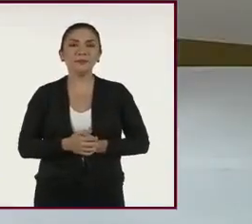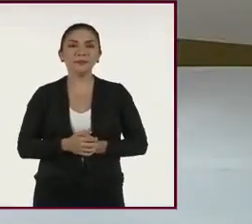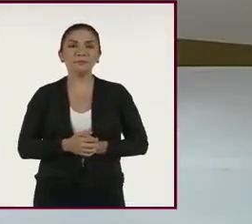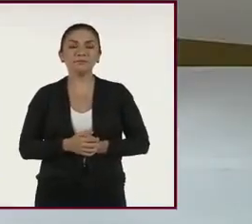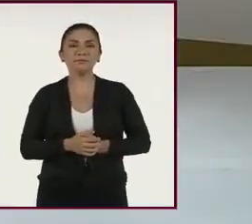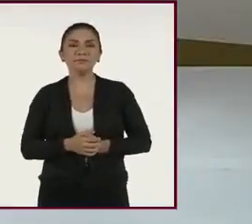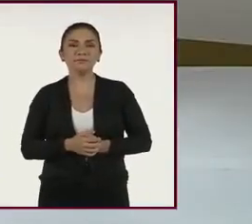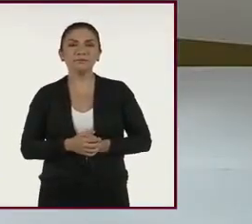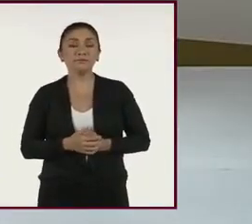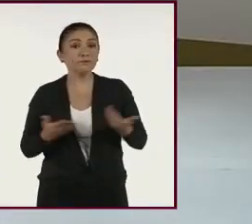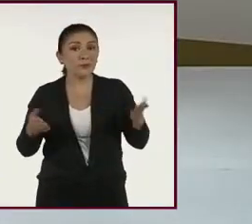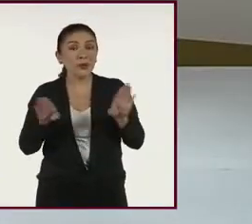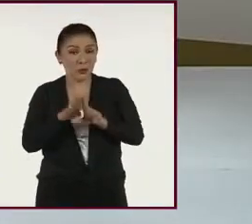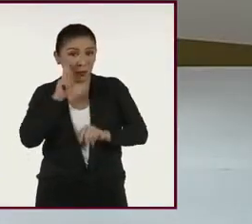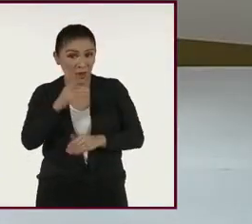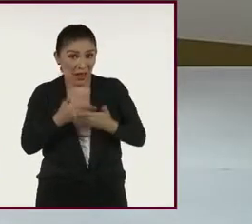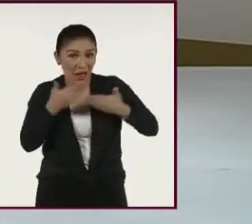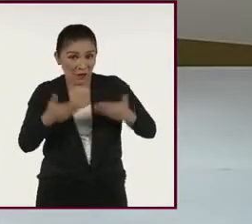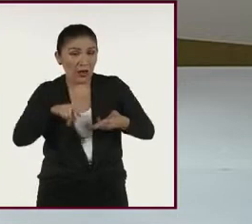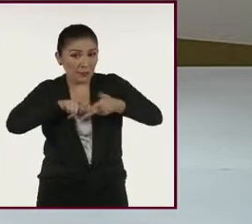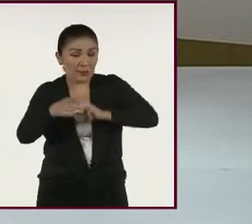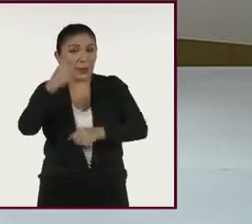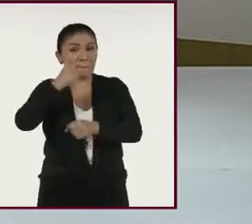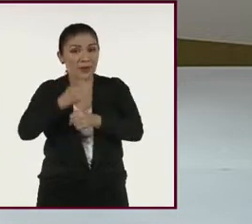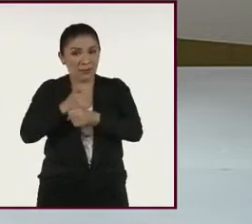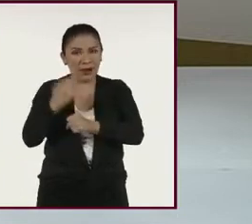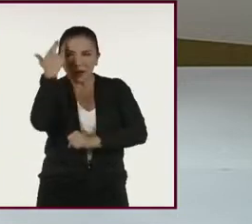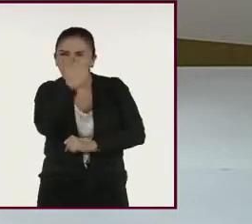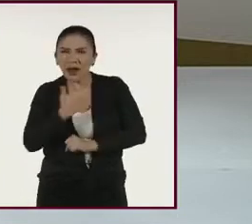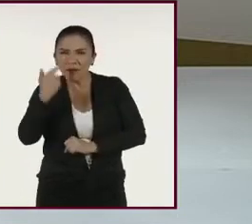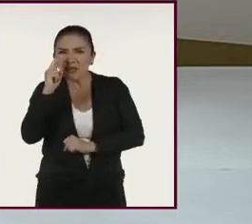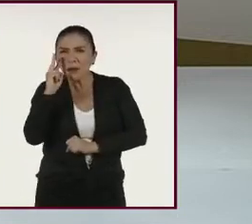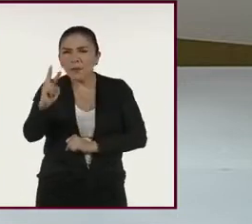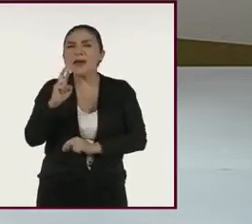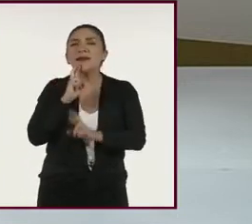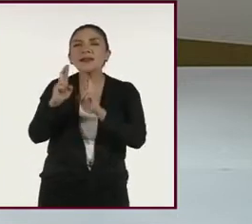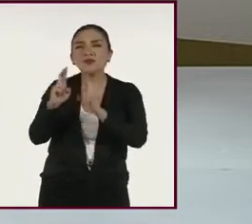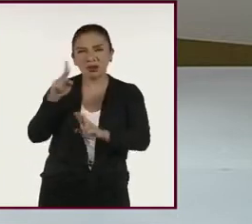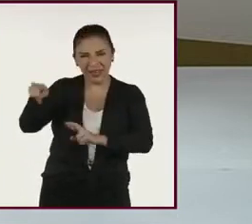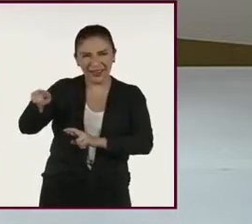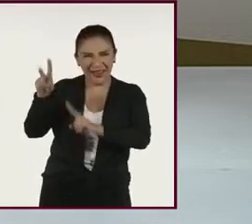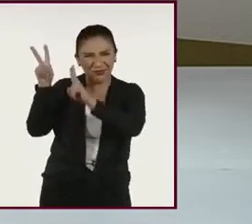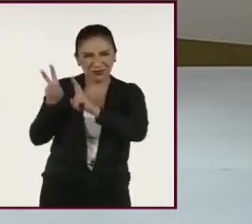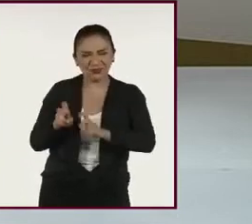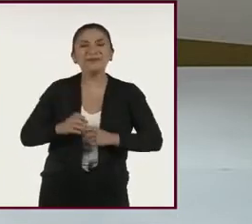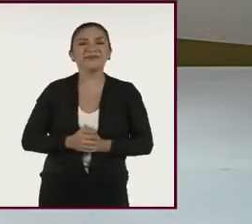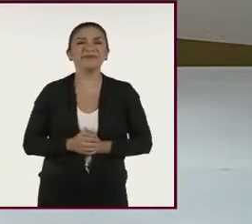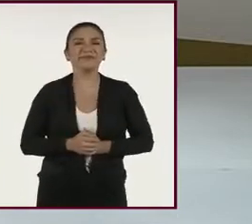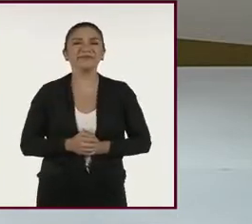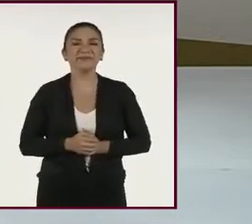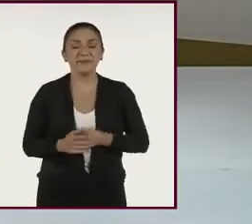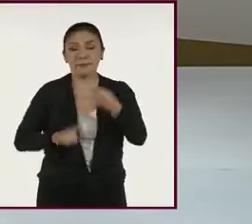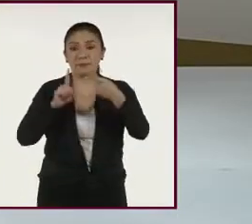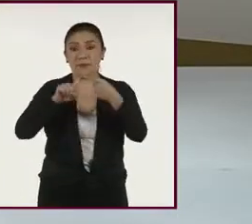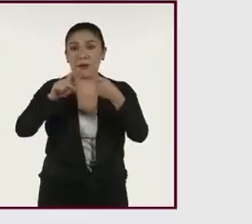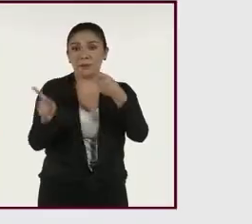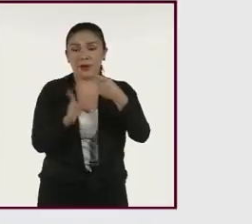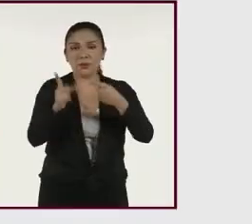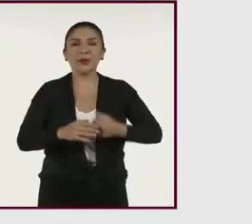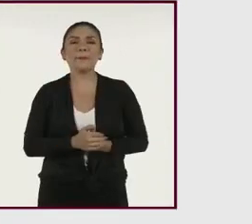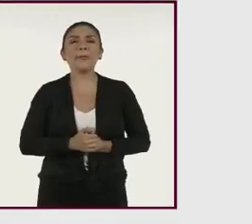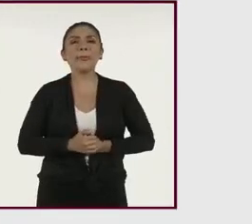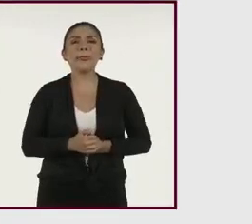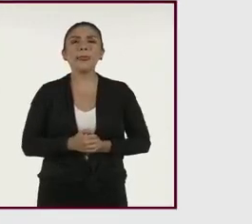Bueno, pues, ¿qué le parece, doctora, si hacemos una primera parada y revisamos las respuestas del Menti? ¿Sí? Vamos a la primera pregunta, Mentimeter.